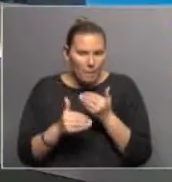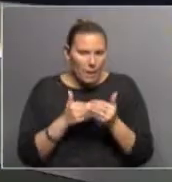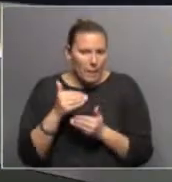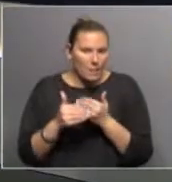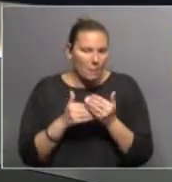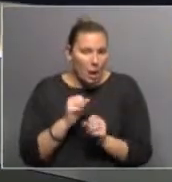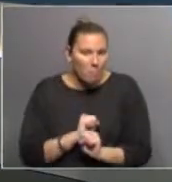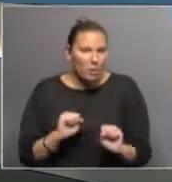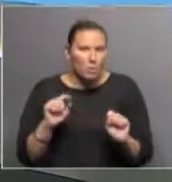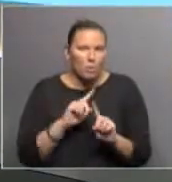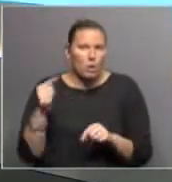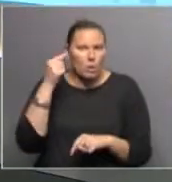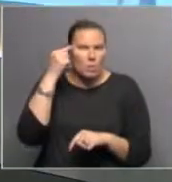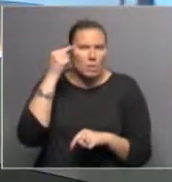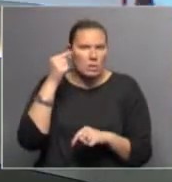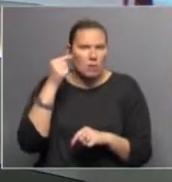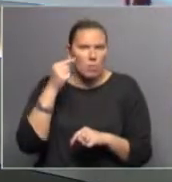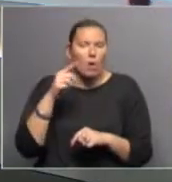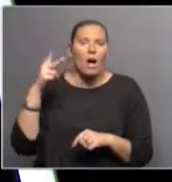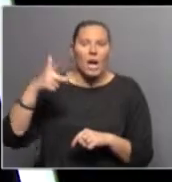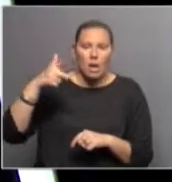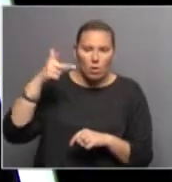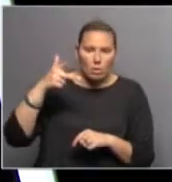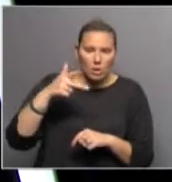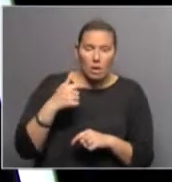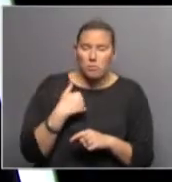empezado a pensar, por ejemplo, en generación eólica offshore.